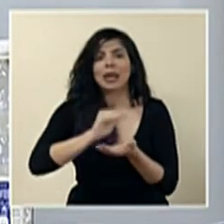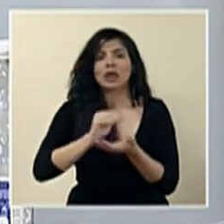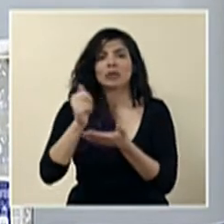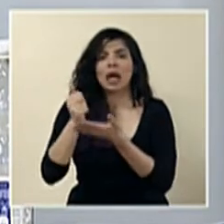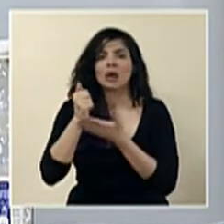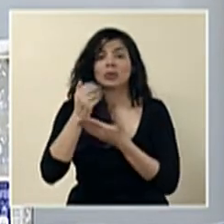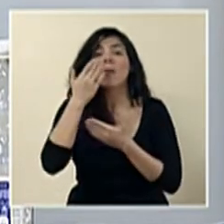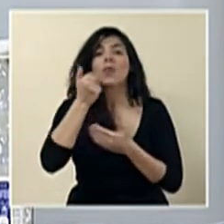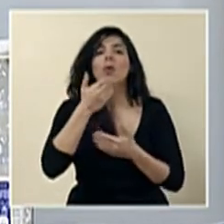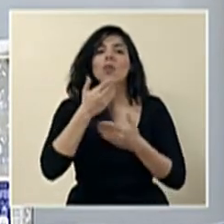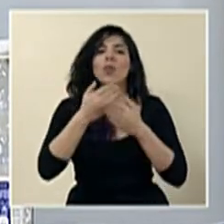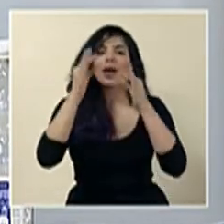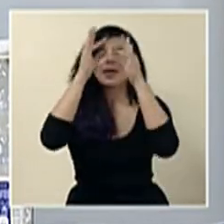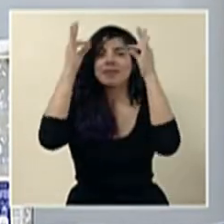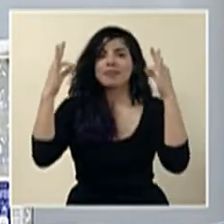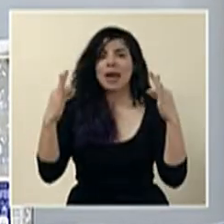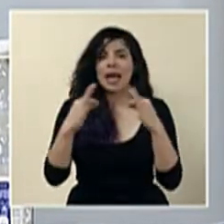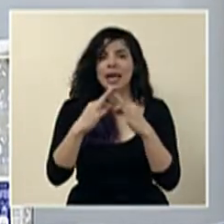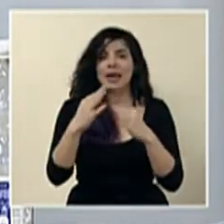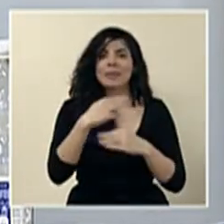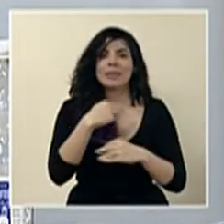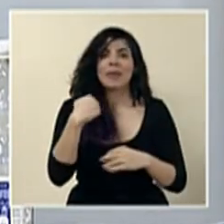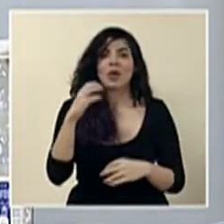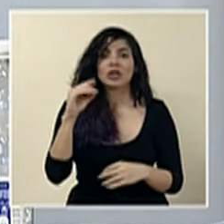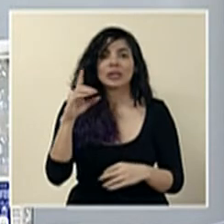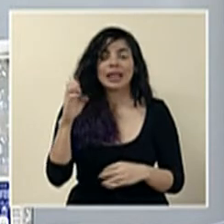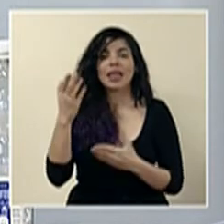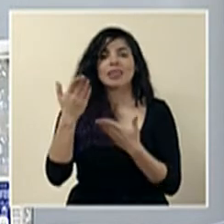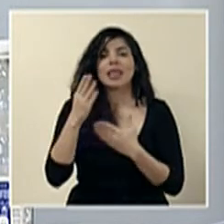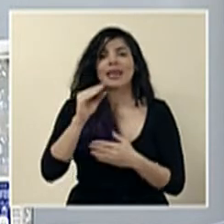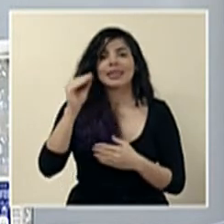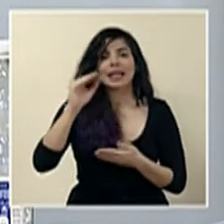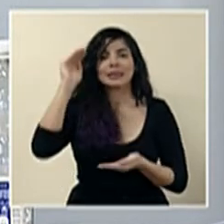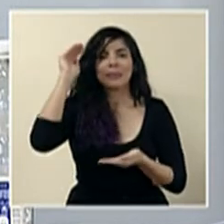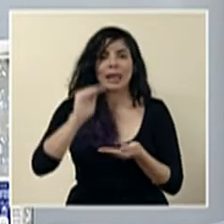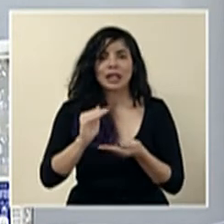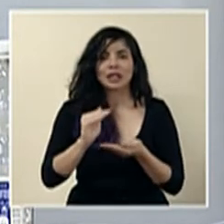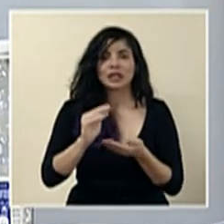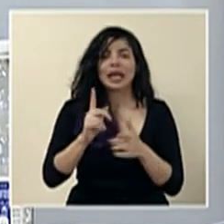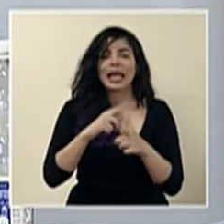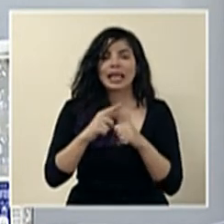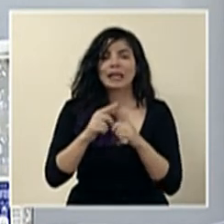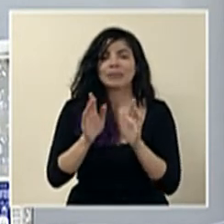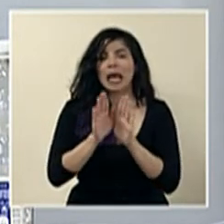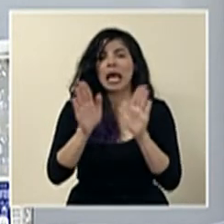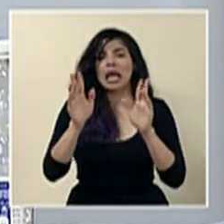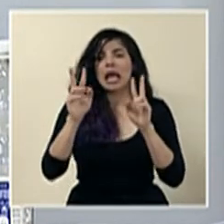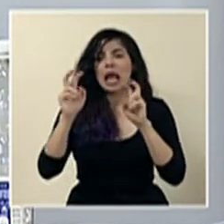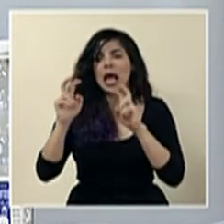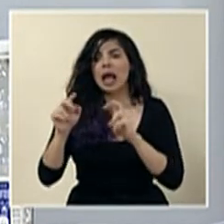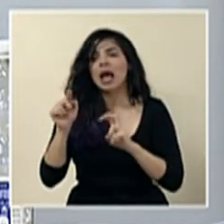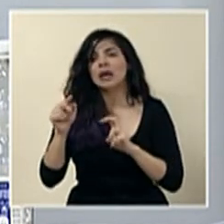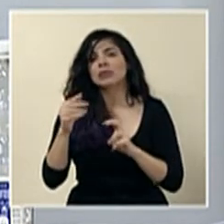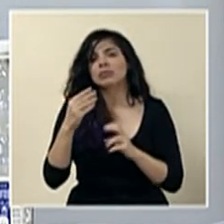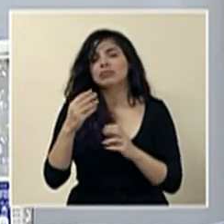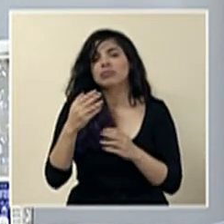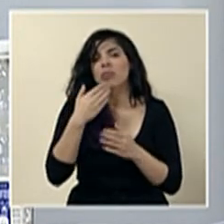por la buena reputación que es ser miembro de la OCDE. Yo creo que en balance esa es la manera adecuada de